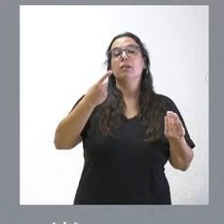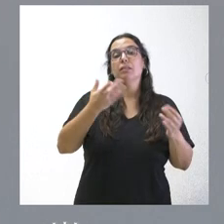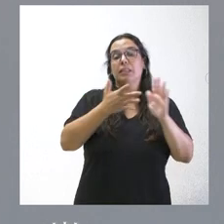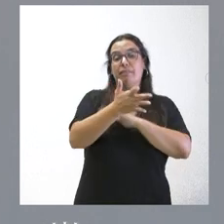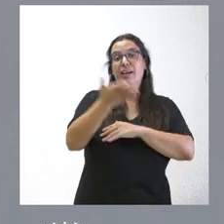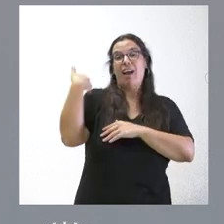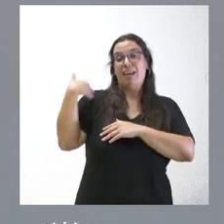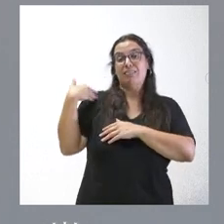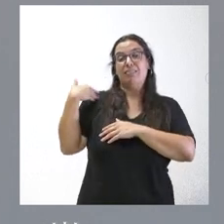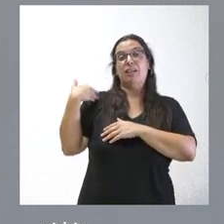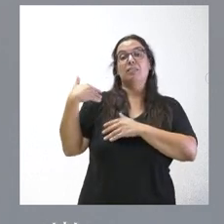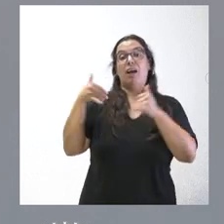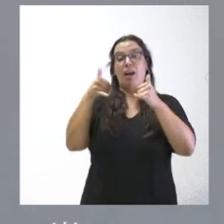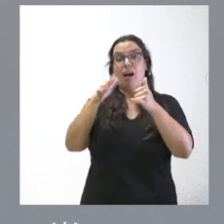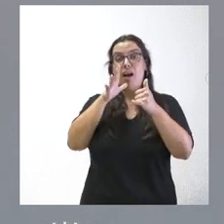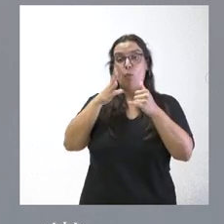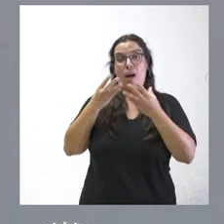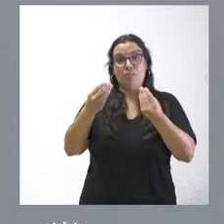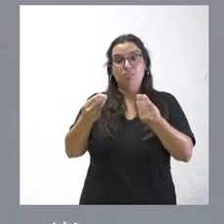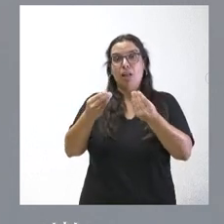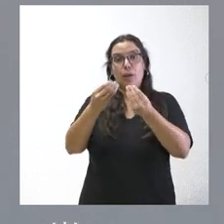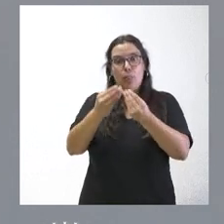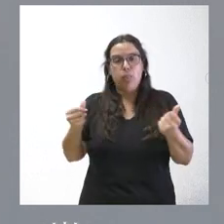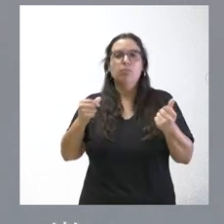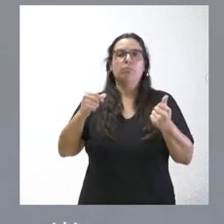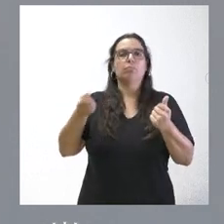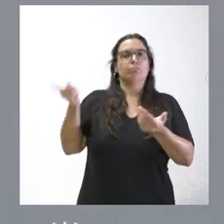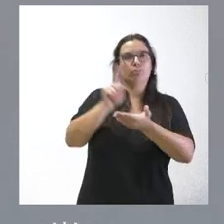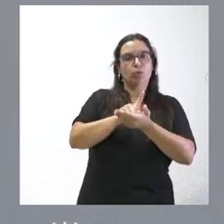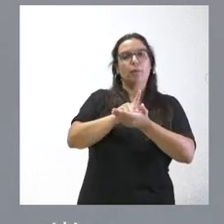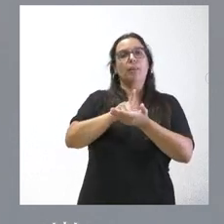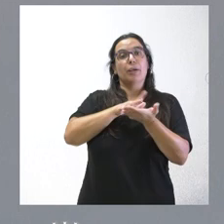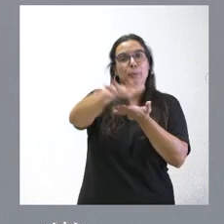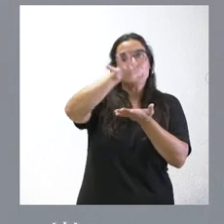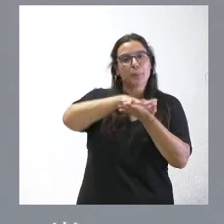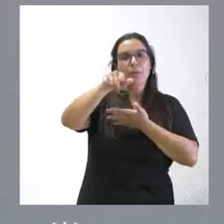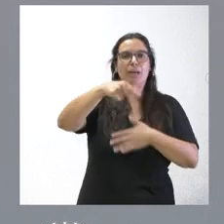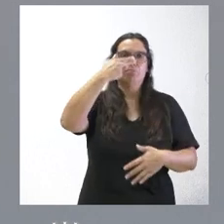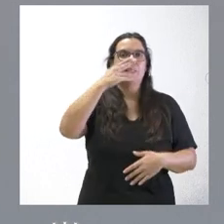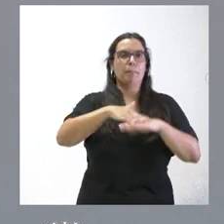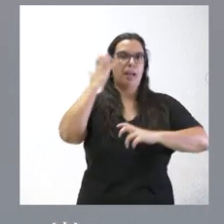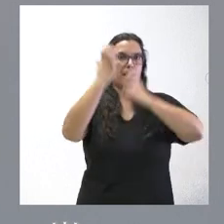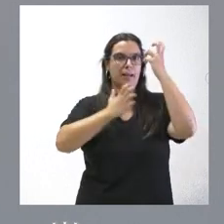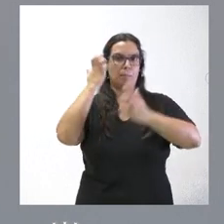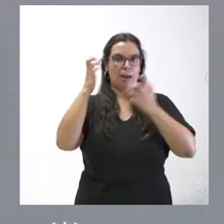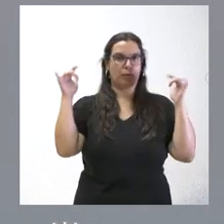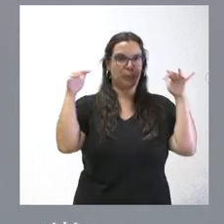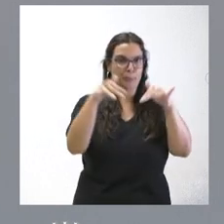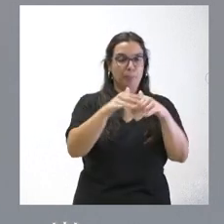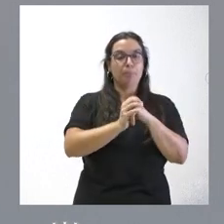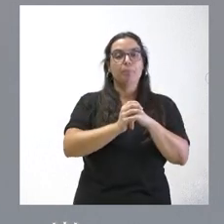antiguos cauces que alimentan varios humedales y que son zonas de especial interés para la fauna junto a esto se va a recuperar